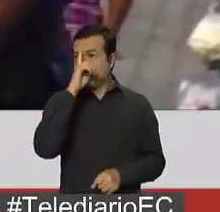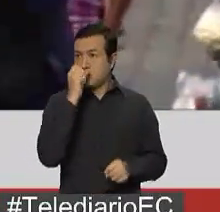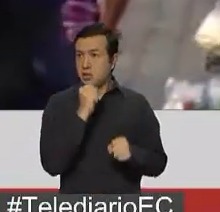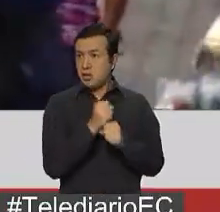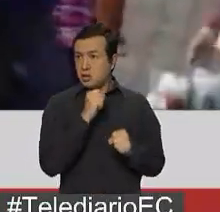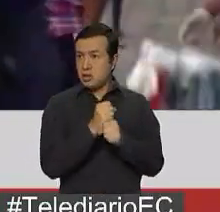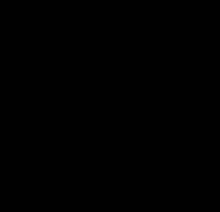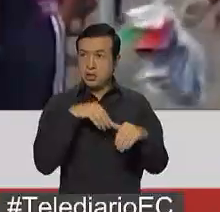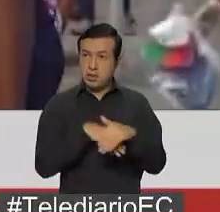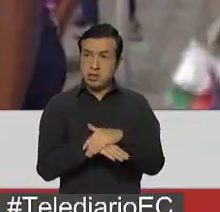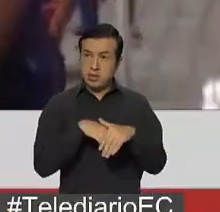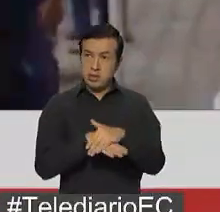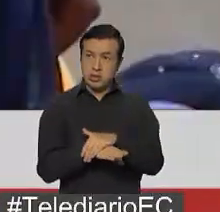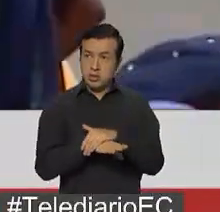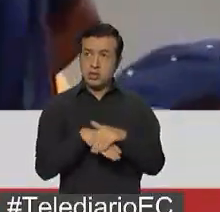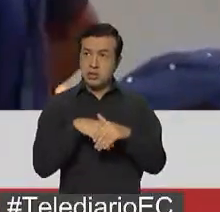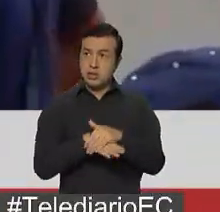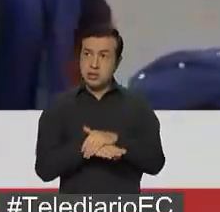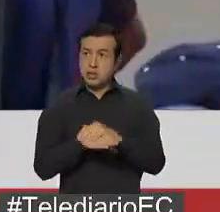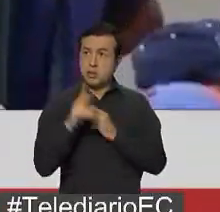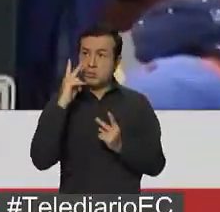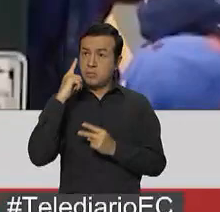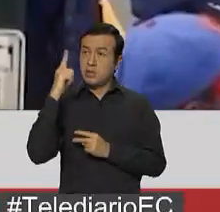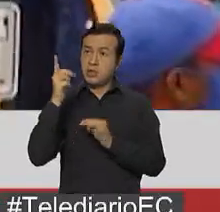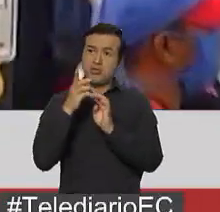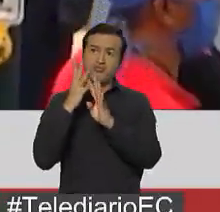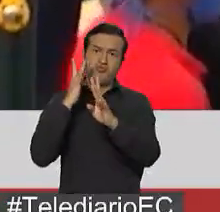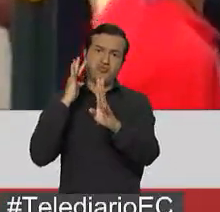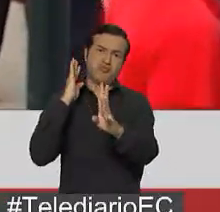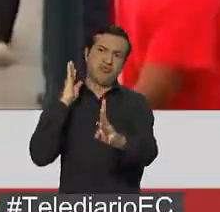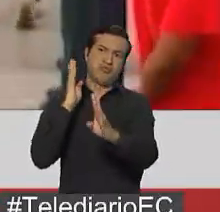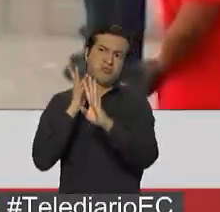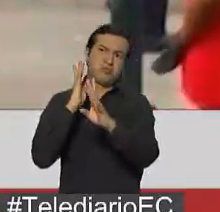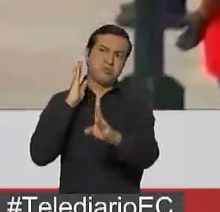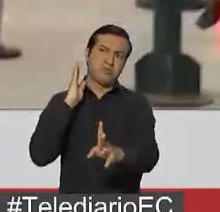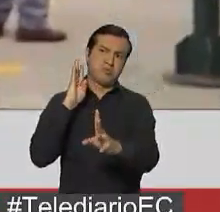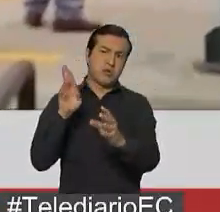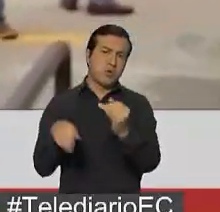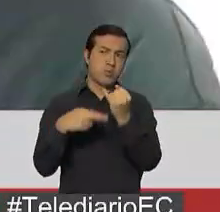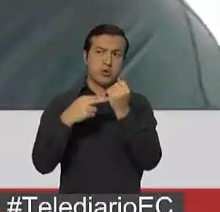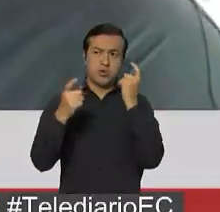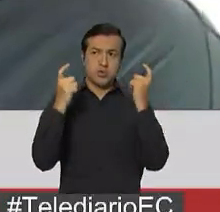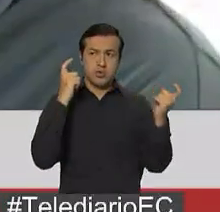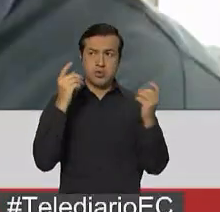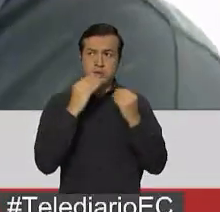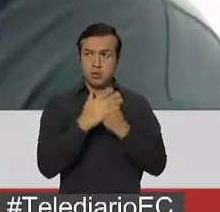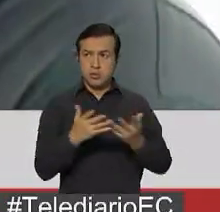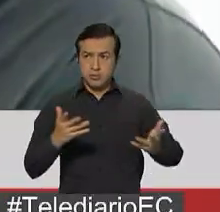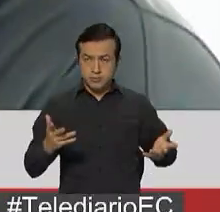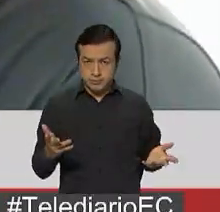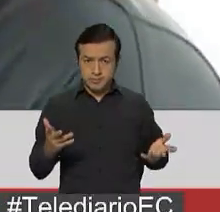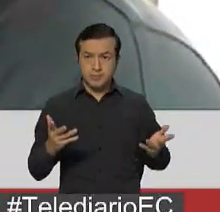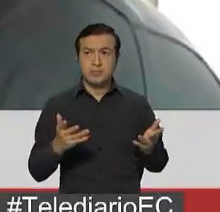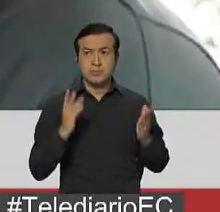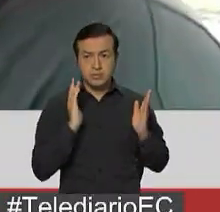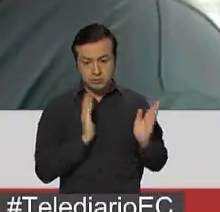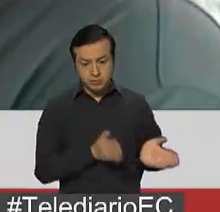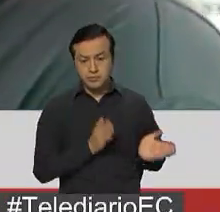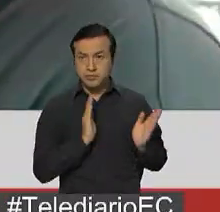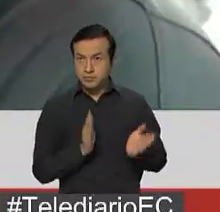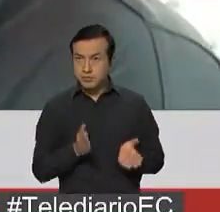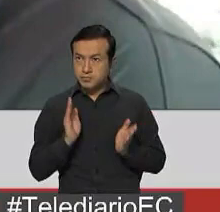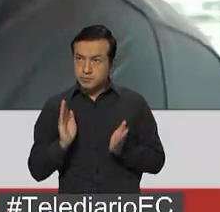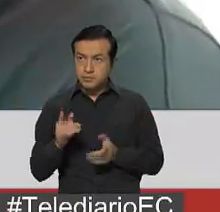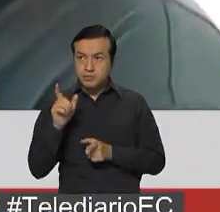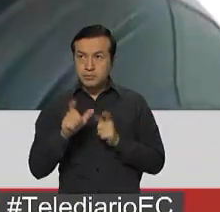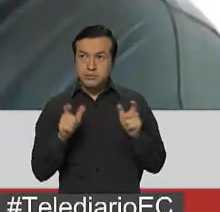ingresos a las paradas la metrovía lucían así la fuerza pública reforzó los controles se va modificando la